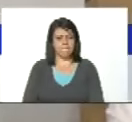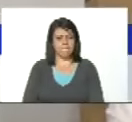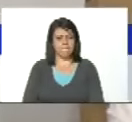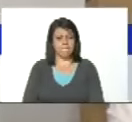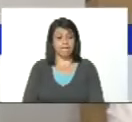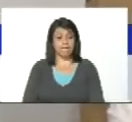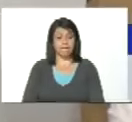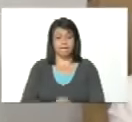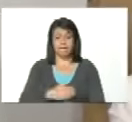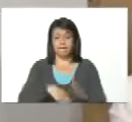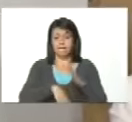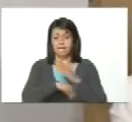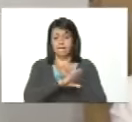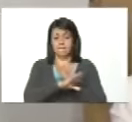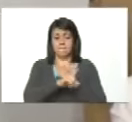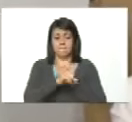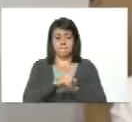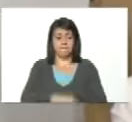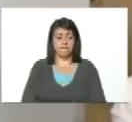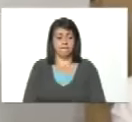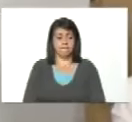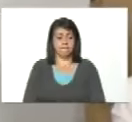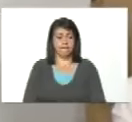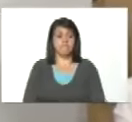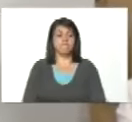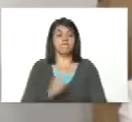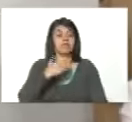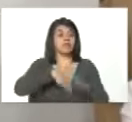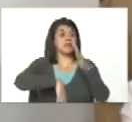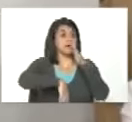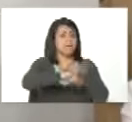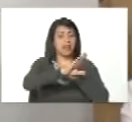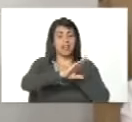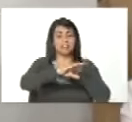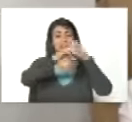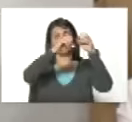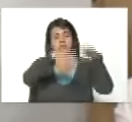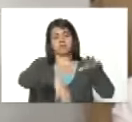Que se vayan a lavar ese paltó.